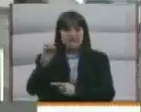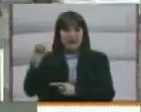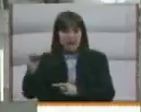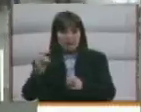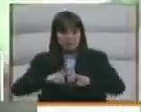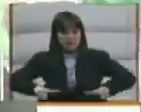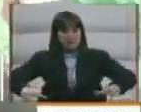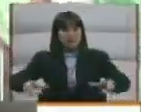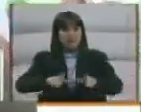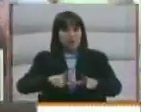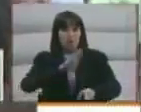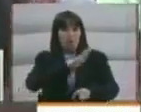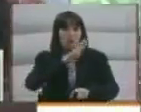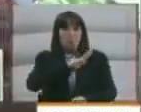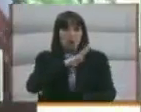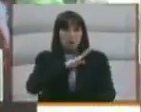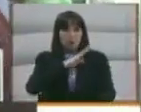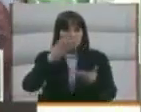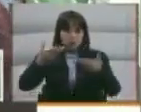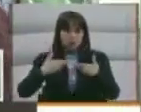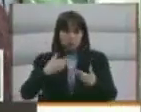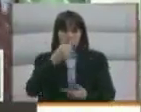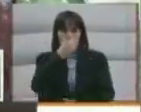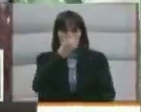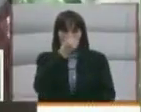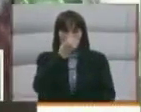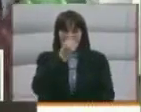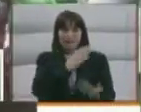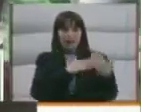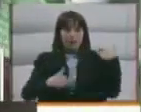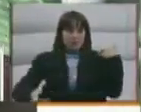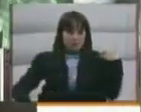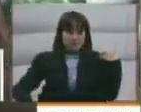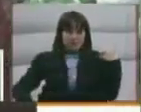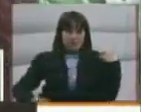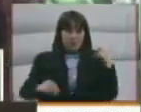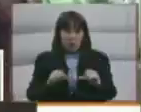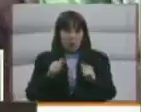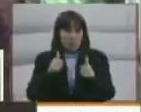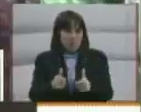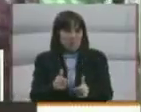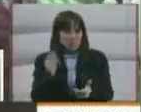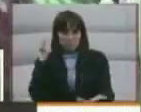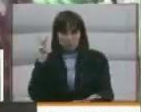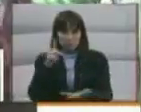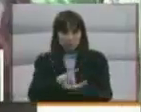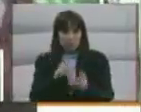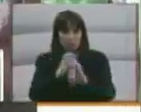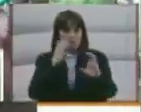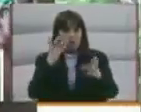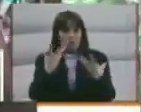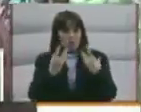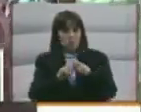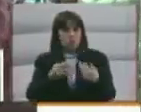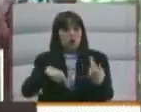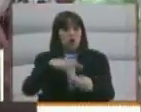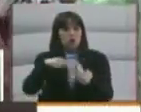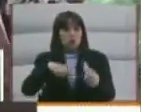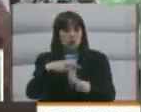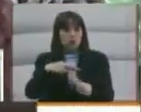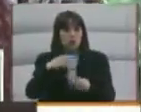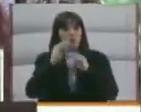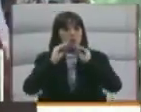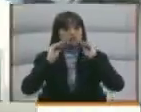100 hectáreas. Bueno, las propuestas son muy claras. El presidente desde un principio, desde que se montó en este autobús con nosotros en esta revolución, nos ha llamado